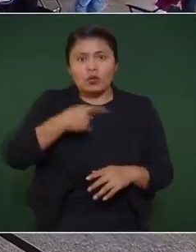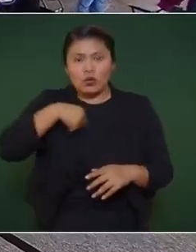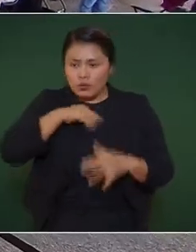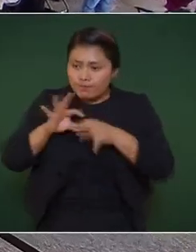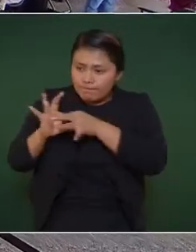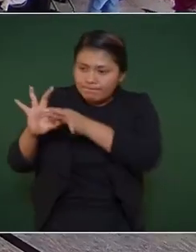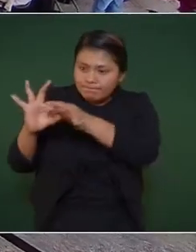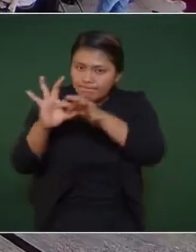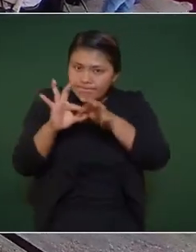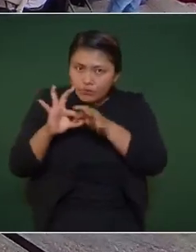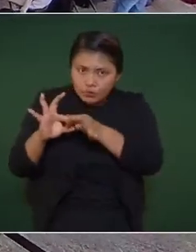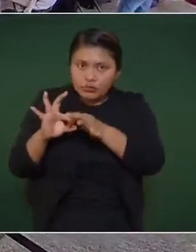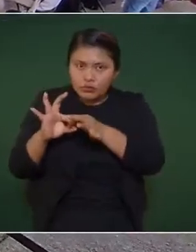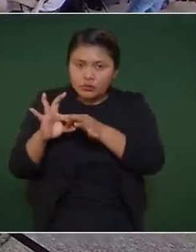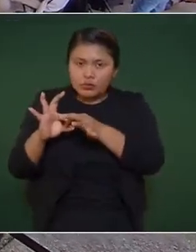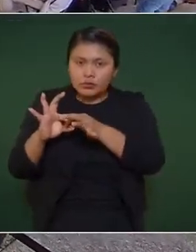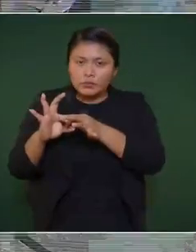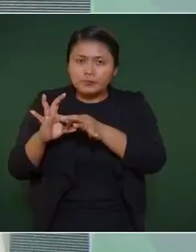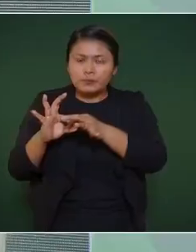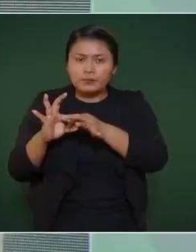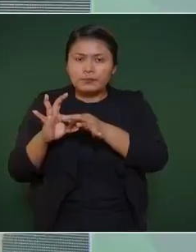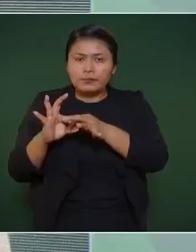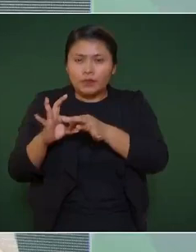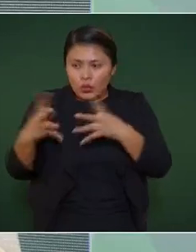unimos y